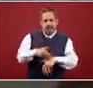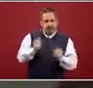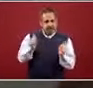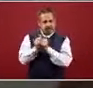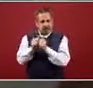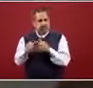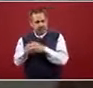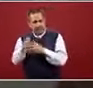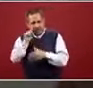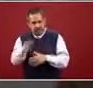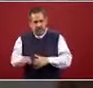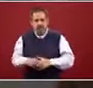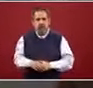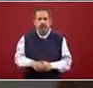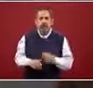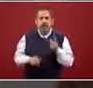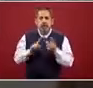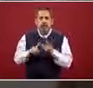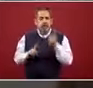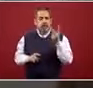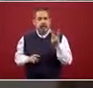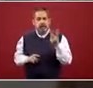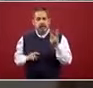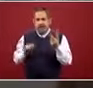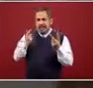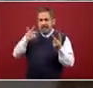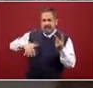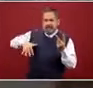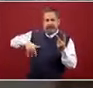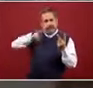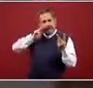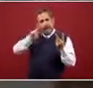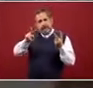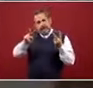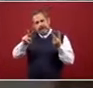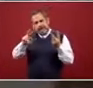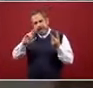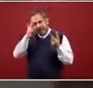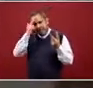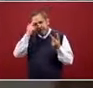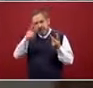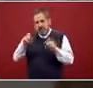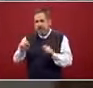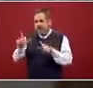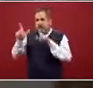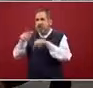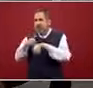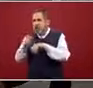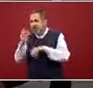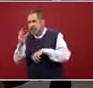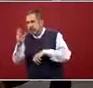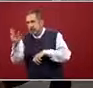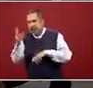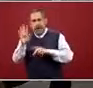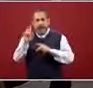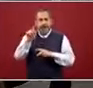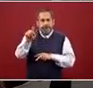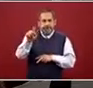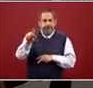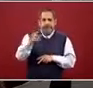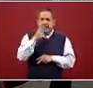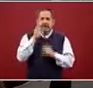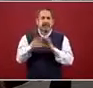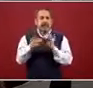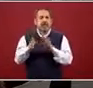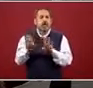confluyeran sobre esa misma? Dos, hace rato tomaba, no recuerdo qué diapositiva era, si la 3 o la 4,